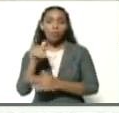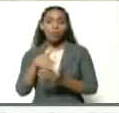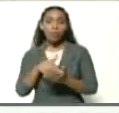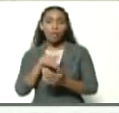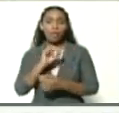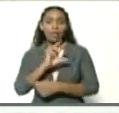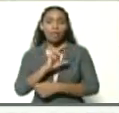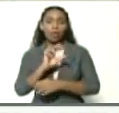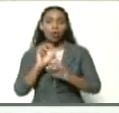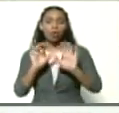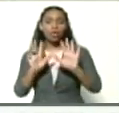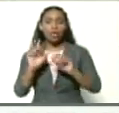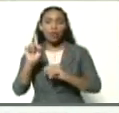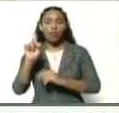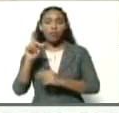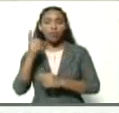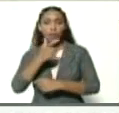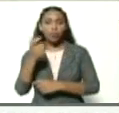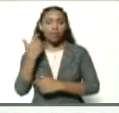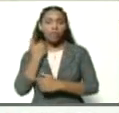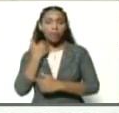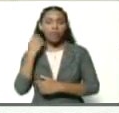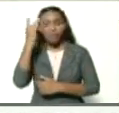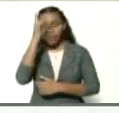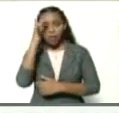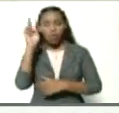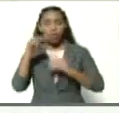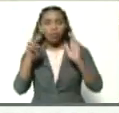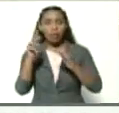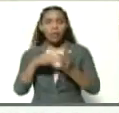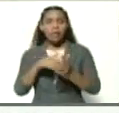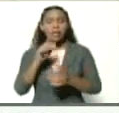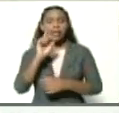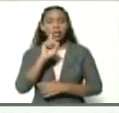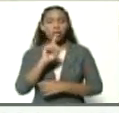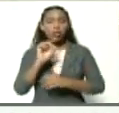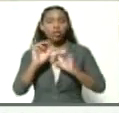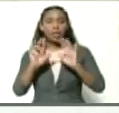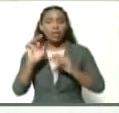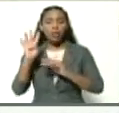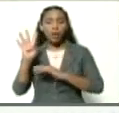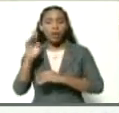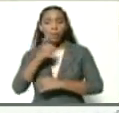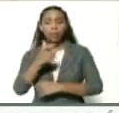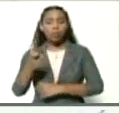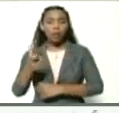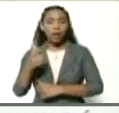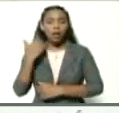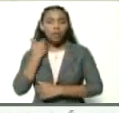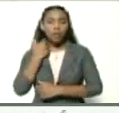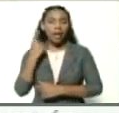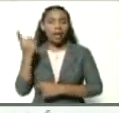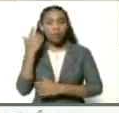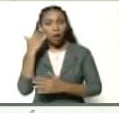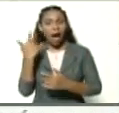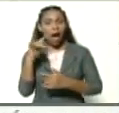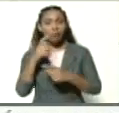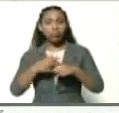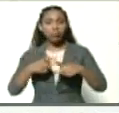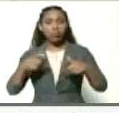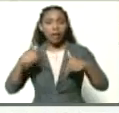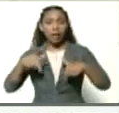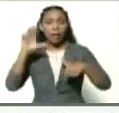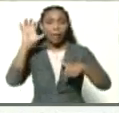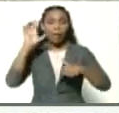21.381 casos. Veníamos del mes de febrero con 12.189 casos, lo cual evidencia que tenemos un crecimiento en el